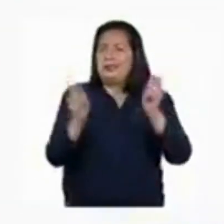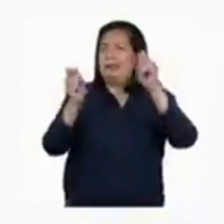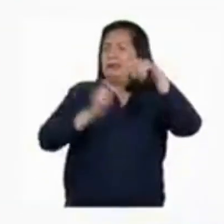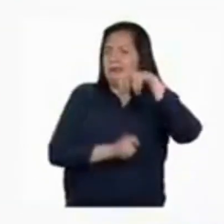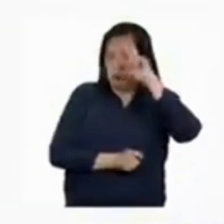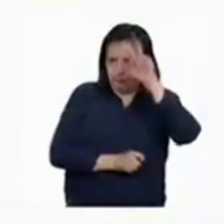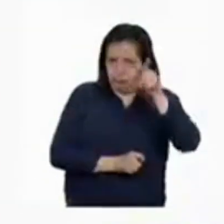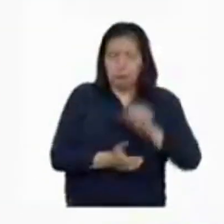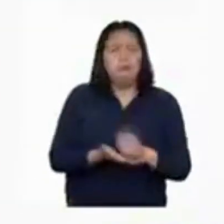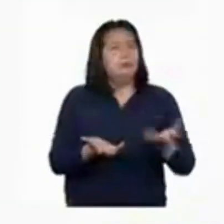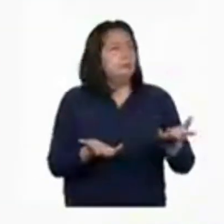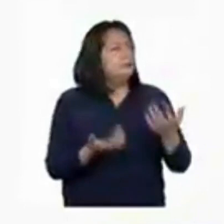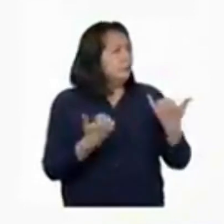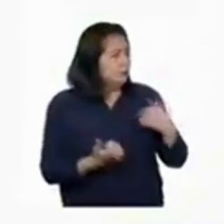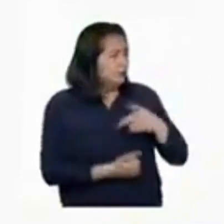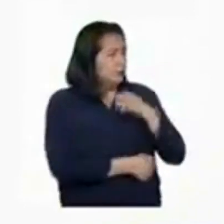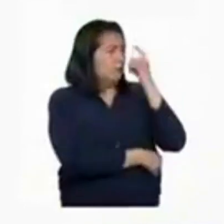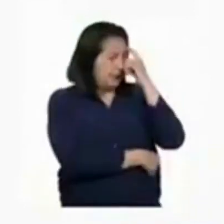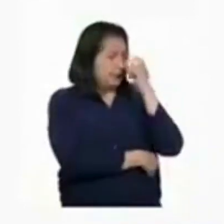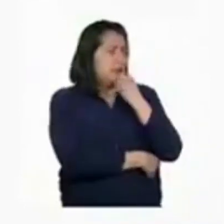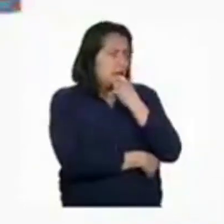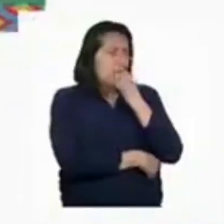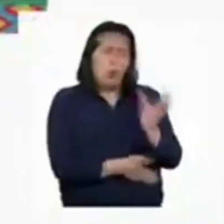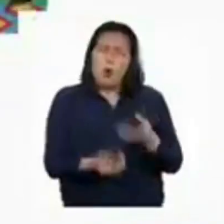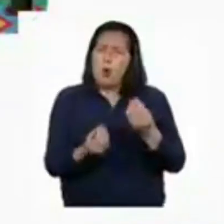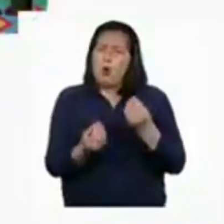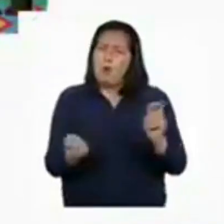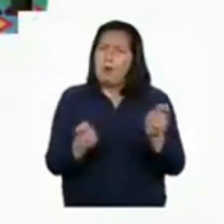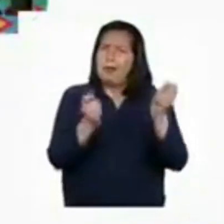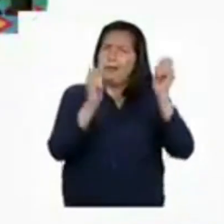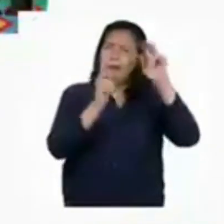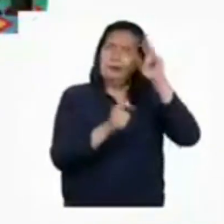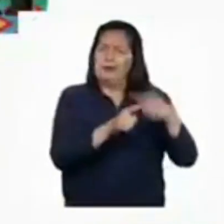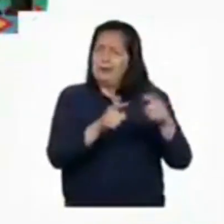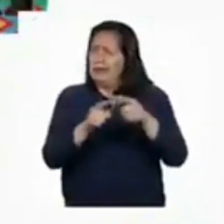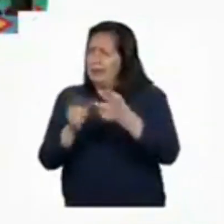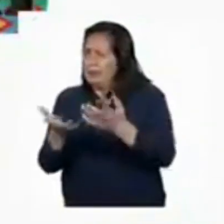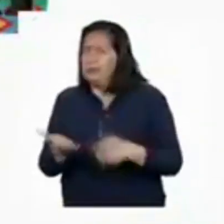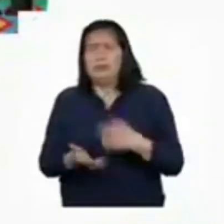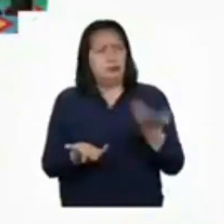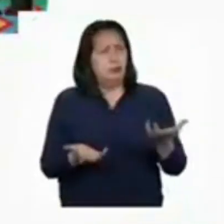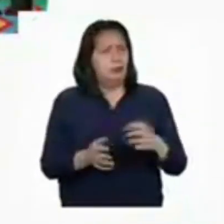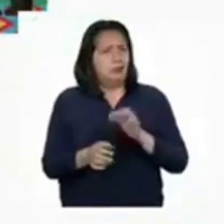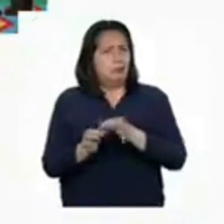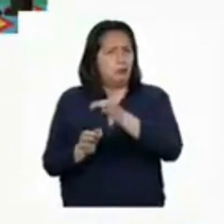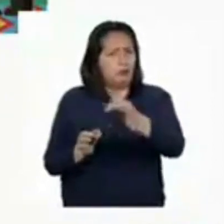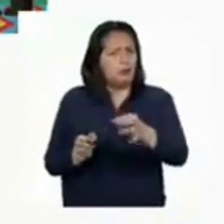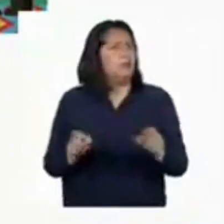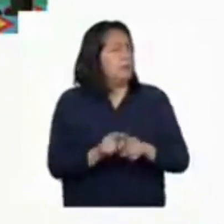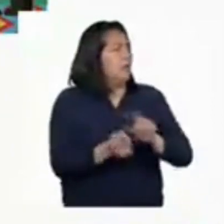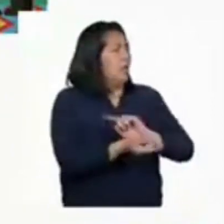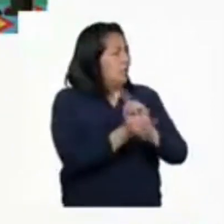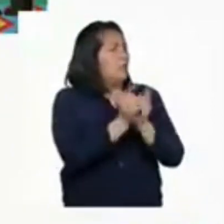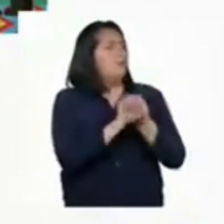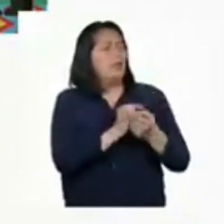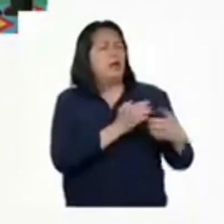celebración de fiestas patrias. Hemos reflexionado sobre cómo esta celebración es distinta, no solo en las diferentes regiones, sino que ha cambiado a